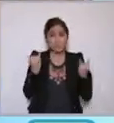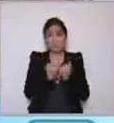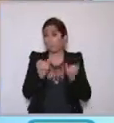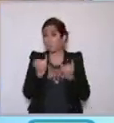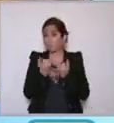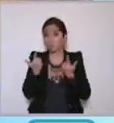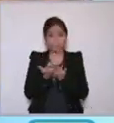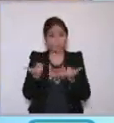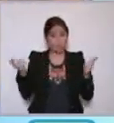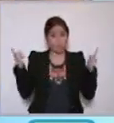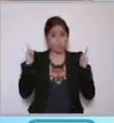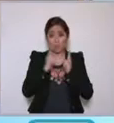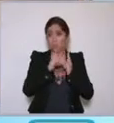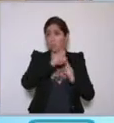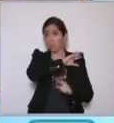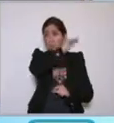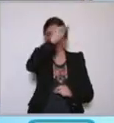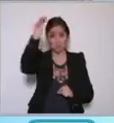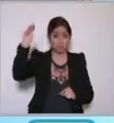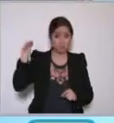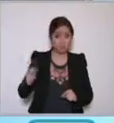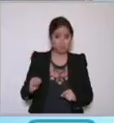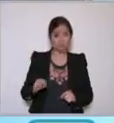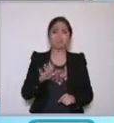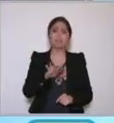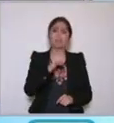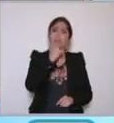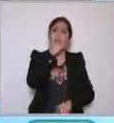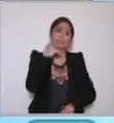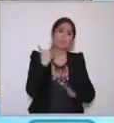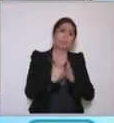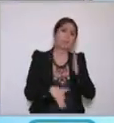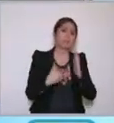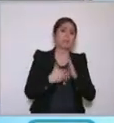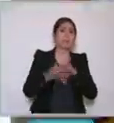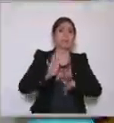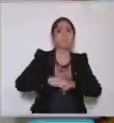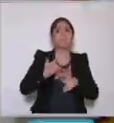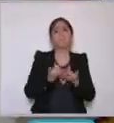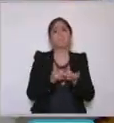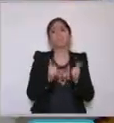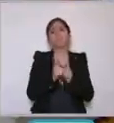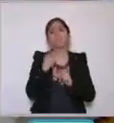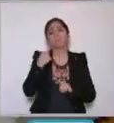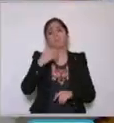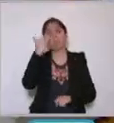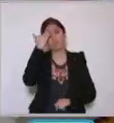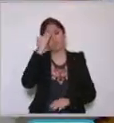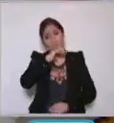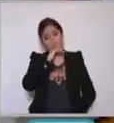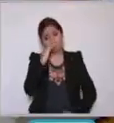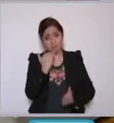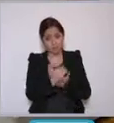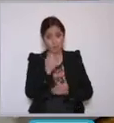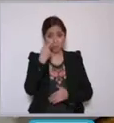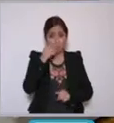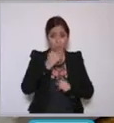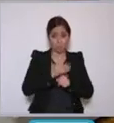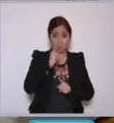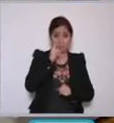grupo grande Sí, sí. en Héctor, anglosajón, ¿no? nos faltan Entonces, muchos grupos, pero se nos acaba el tiempo. muchísimos, Muchas pero vimos gracias. a tres muy importantes Ya, que sí. además